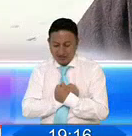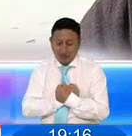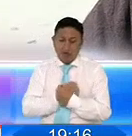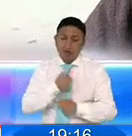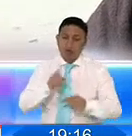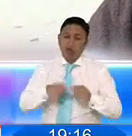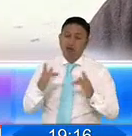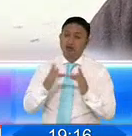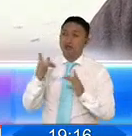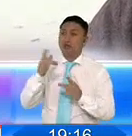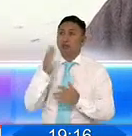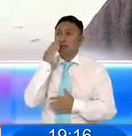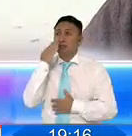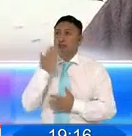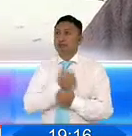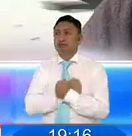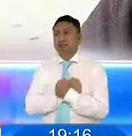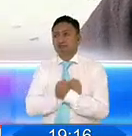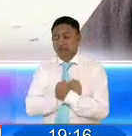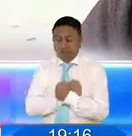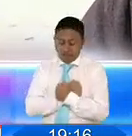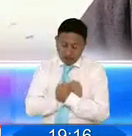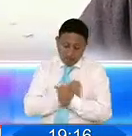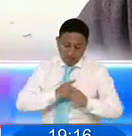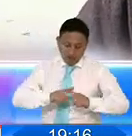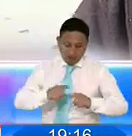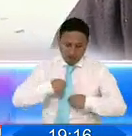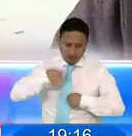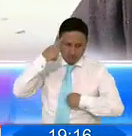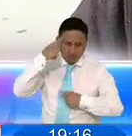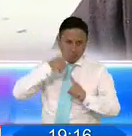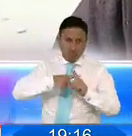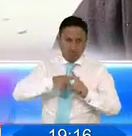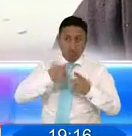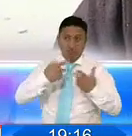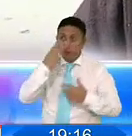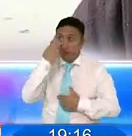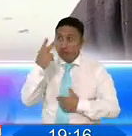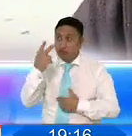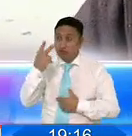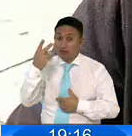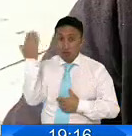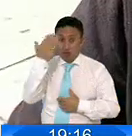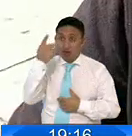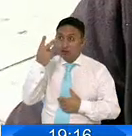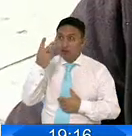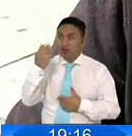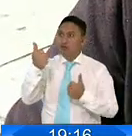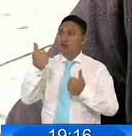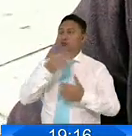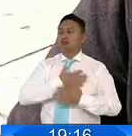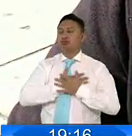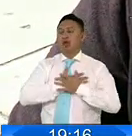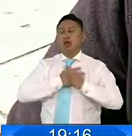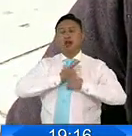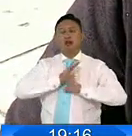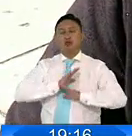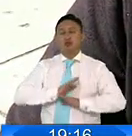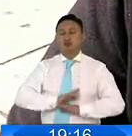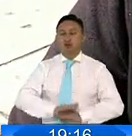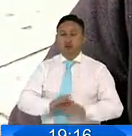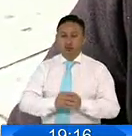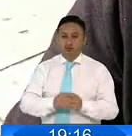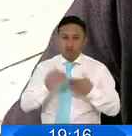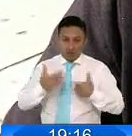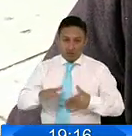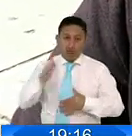tener contacto físico con mi madre y bien por lo menos de poder verla a través de una ventana. Y saber que